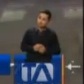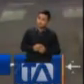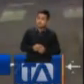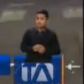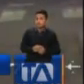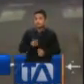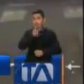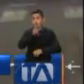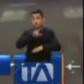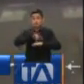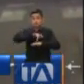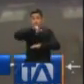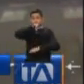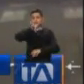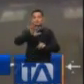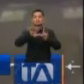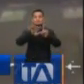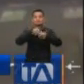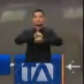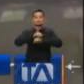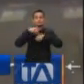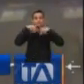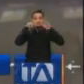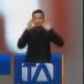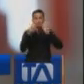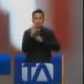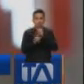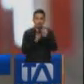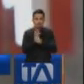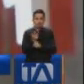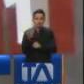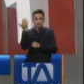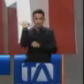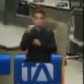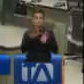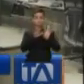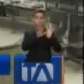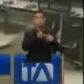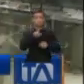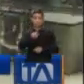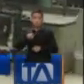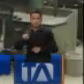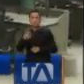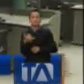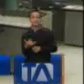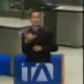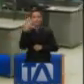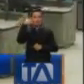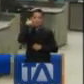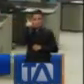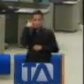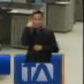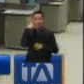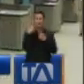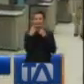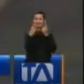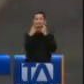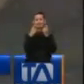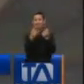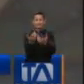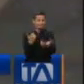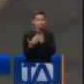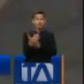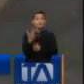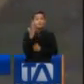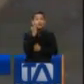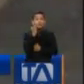Eran las 2 de la mañana del 6 de diciembre del año pasado cuando el EQ911 recibió una llamada en la que se escuchaban gritos de auxilio de